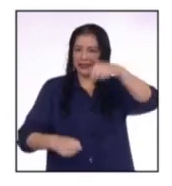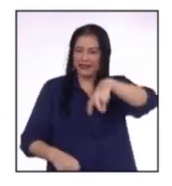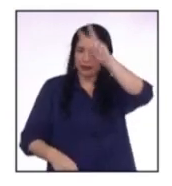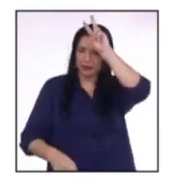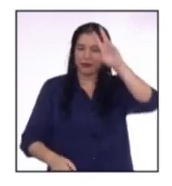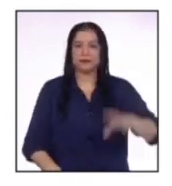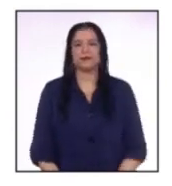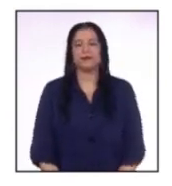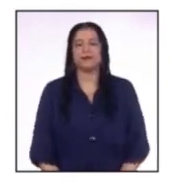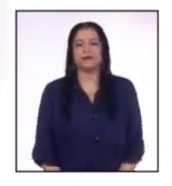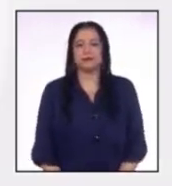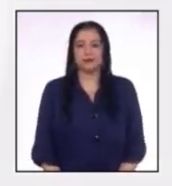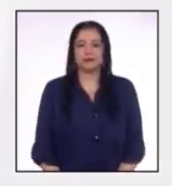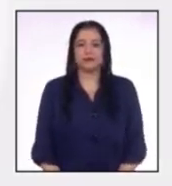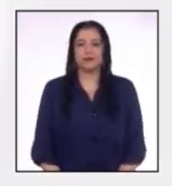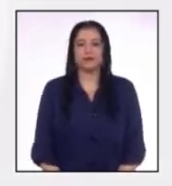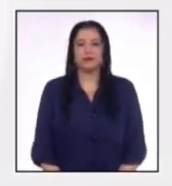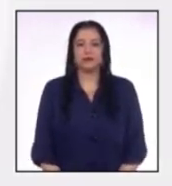perú